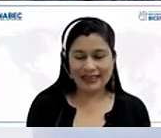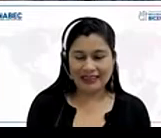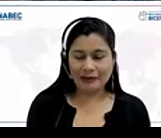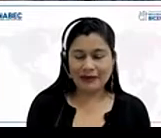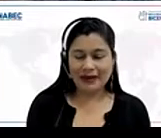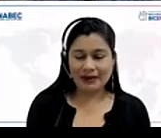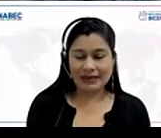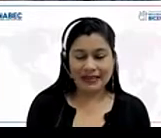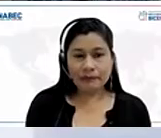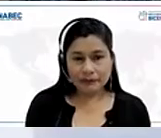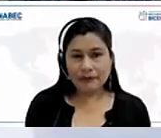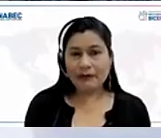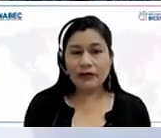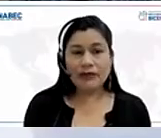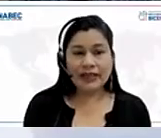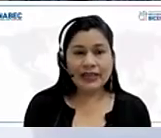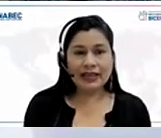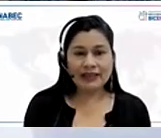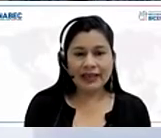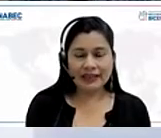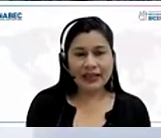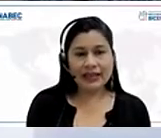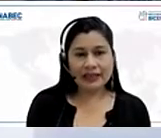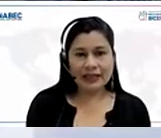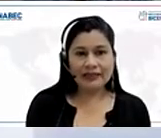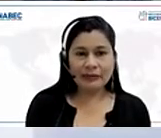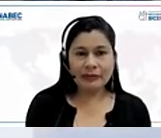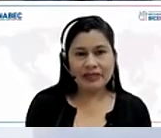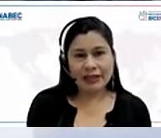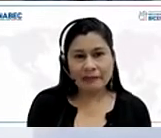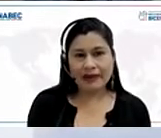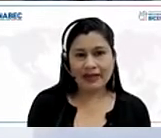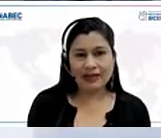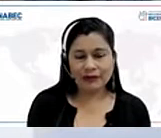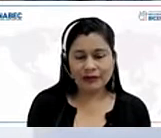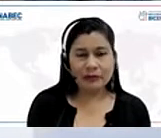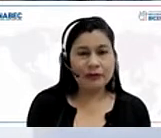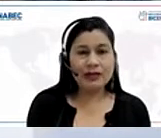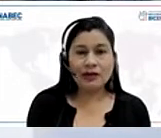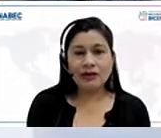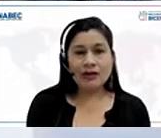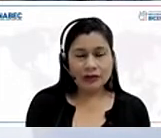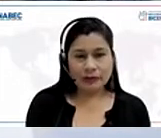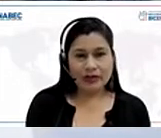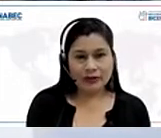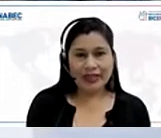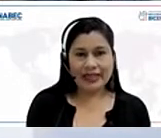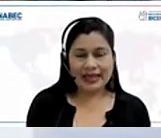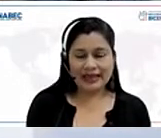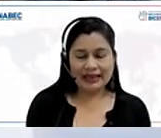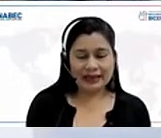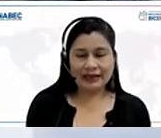están haciendo para la embajada. Por favor, sí, deje esa PPT para que nuestro público tome